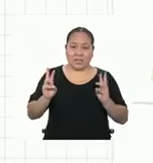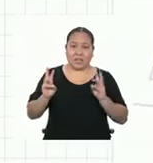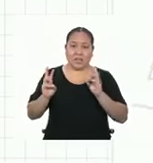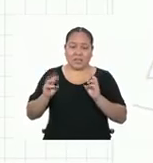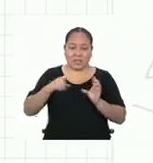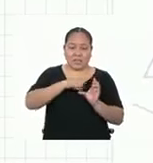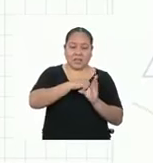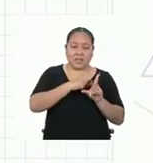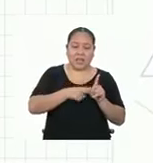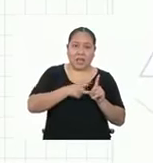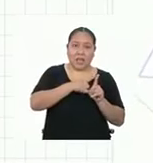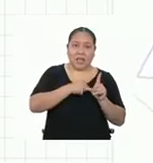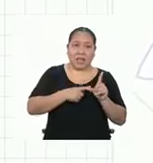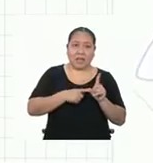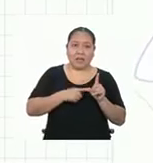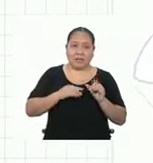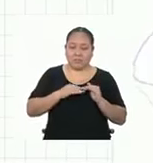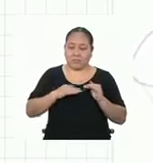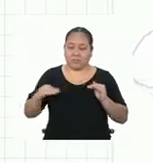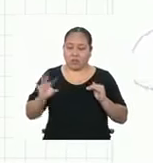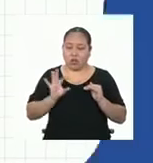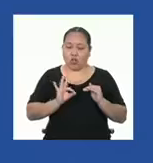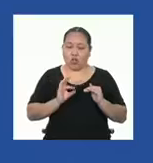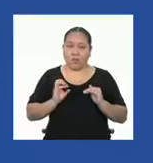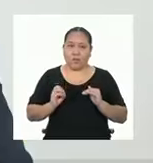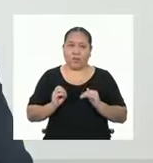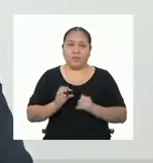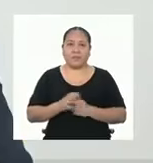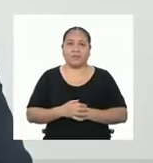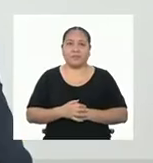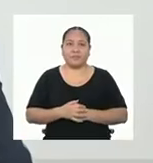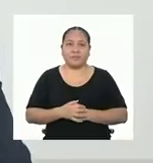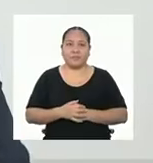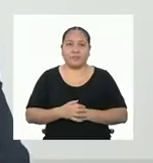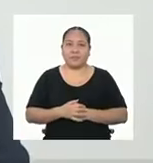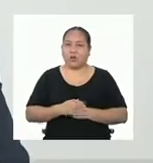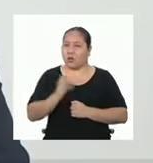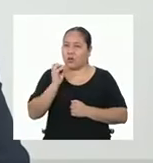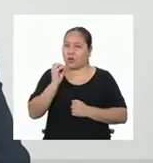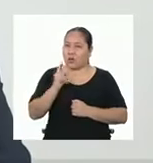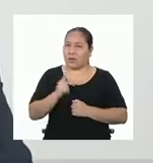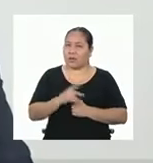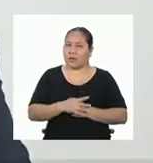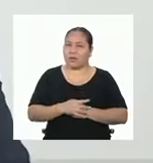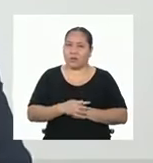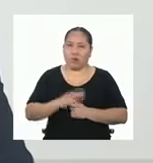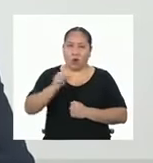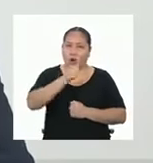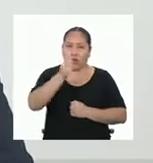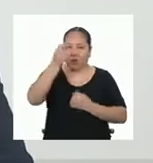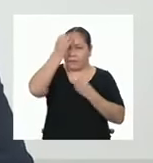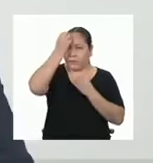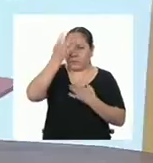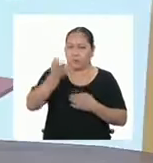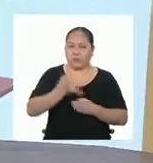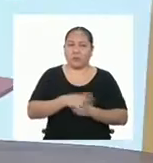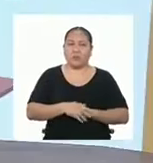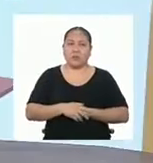segmento que está entre esos dos ángulos Mide 90 centímetros Ya ¿Y tienes algún otro dato?